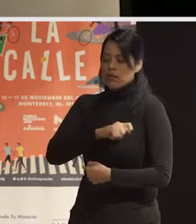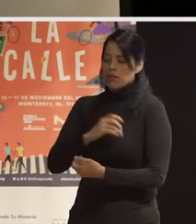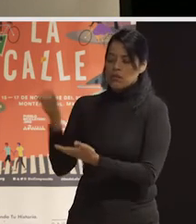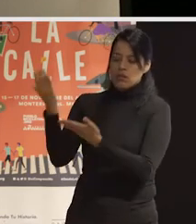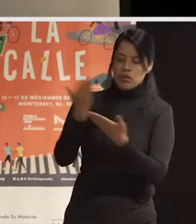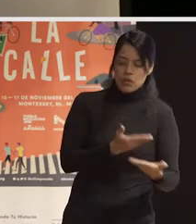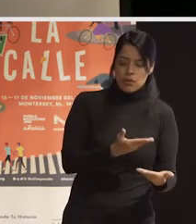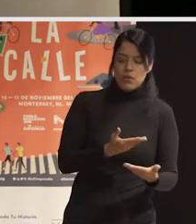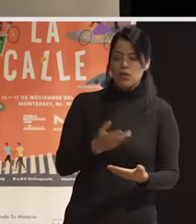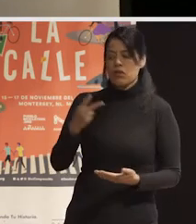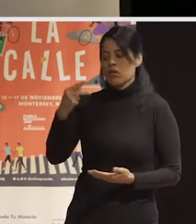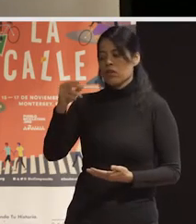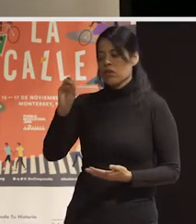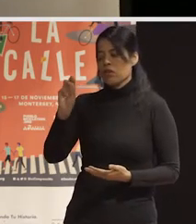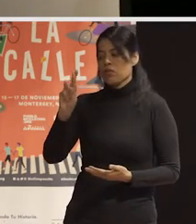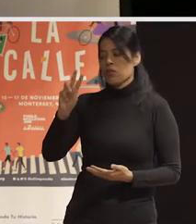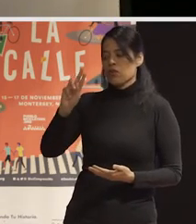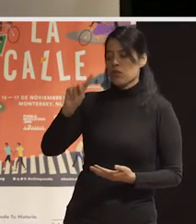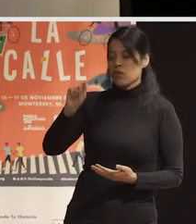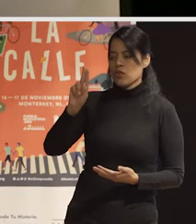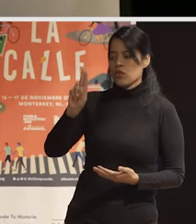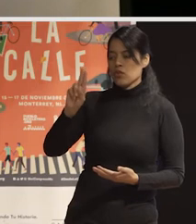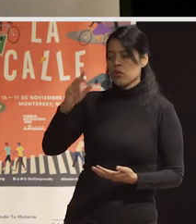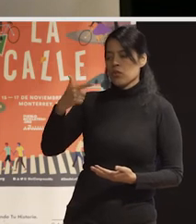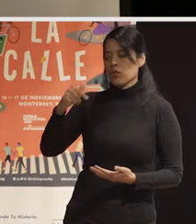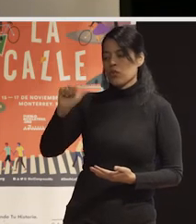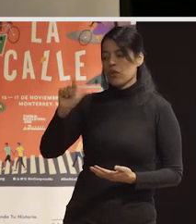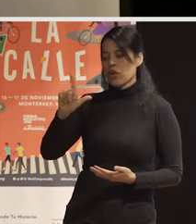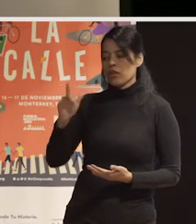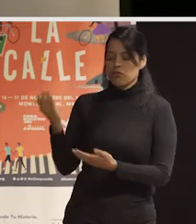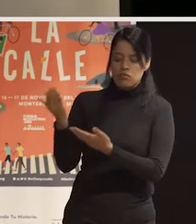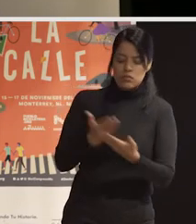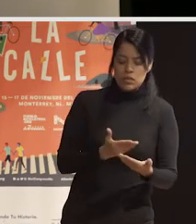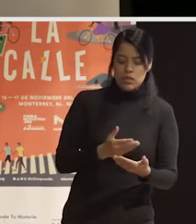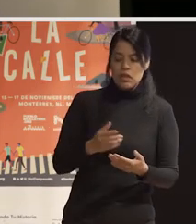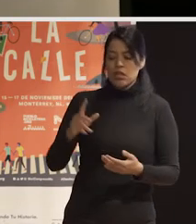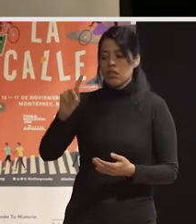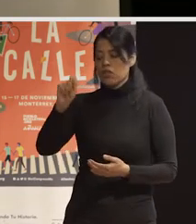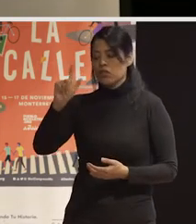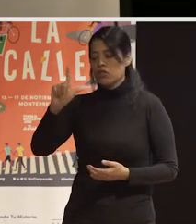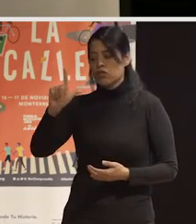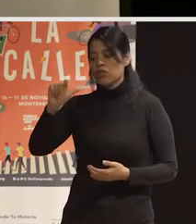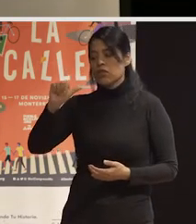portuguesa sobre todo aquí en monterrey los portugueses y los tlaxcaltecas se unieron pero